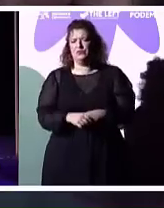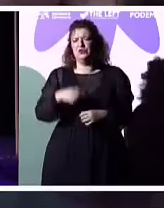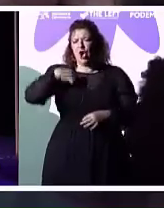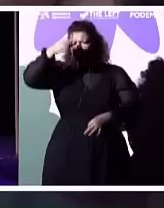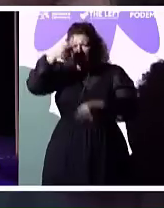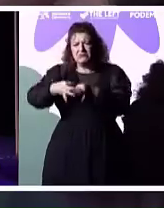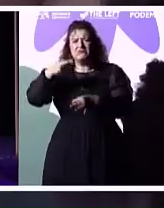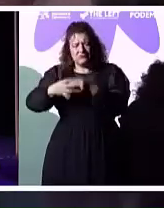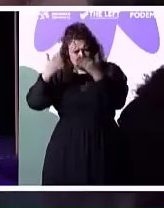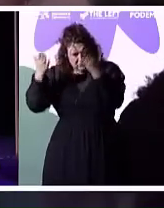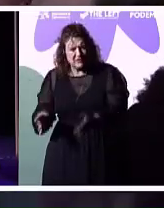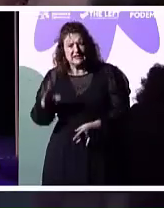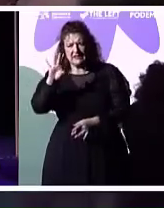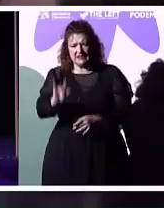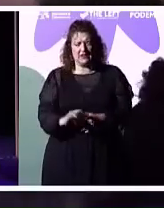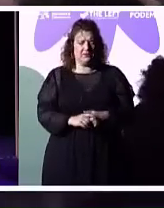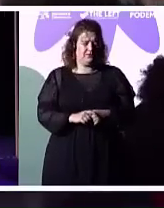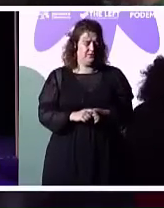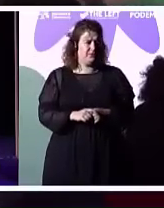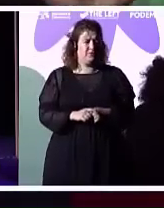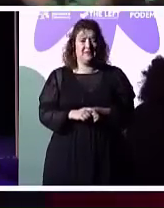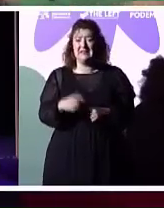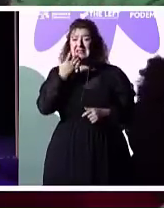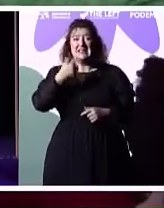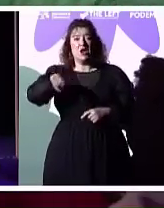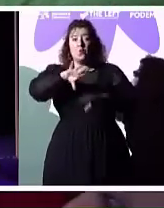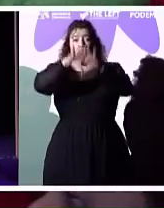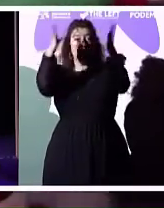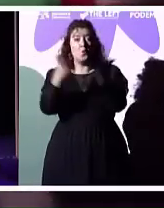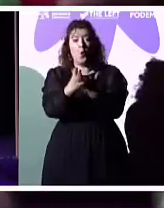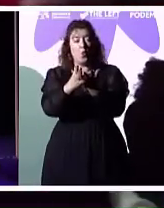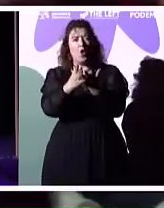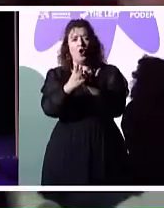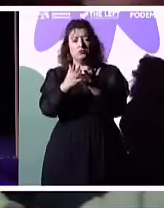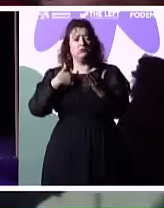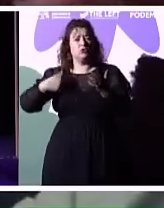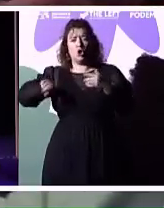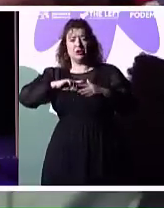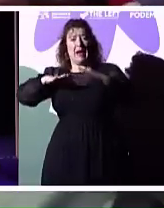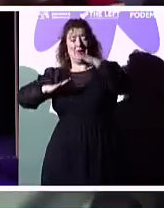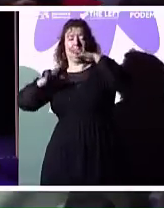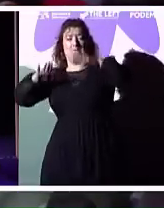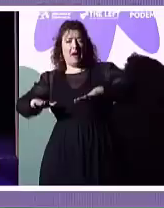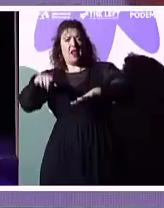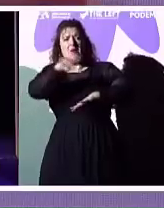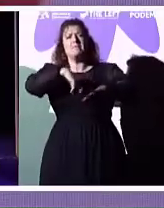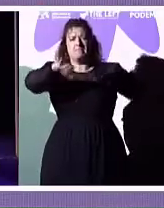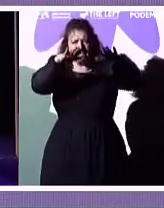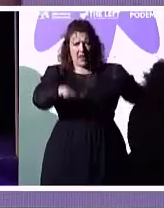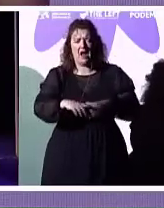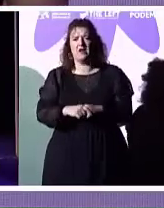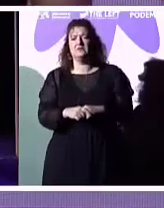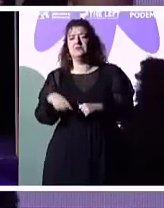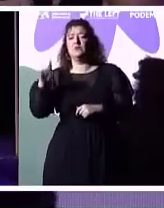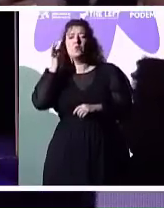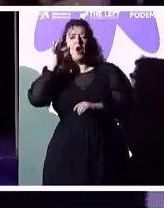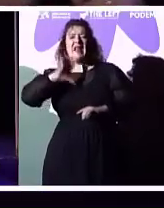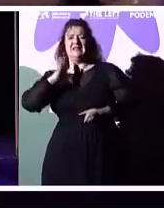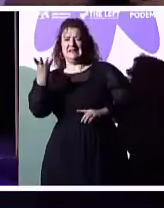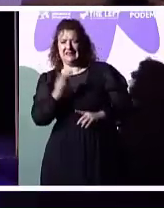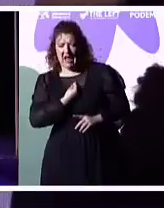que si nosotras paramos para el mundo y también están las miles de personas trans las personas